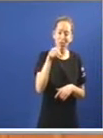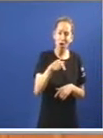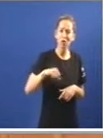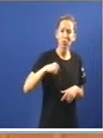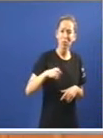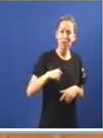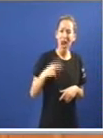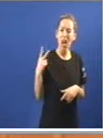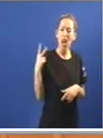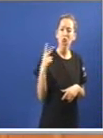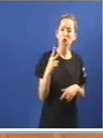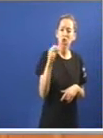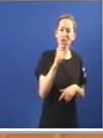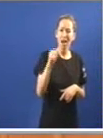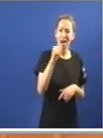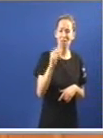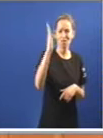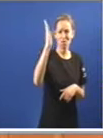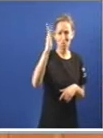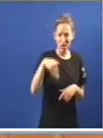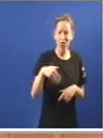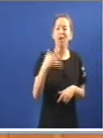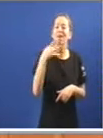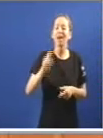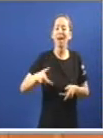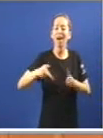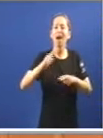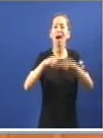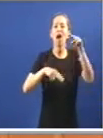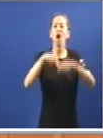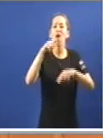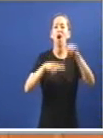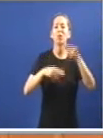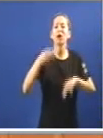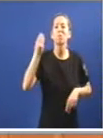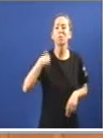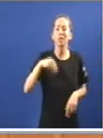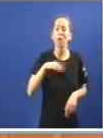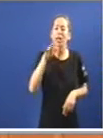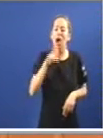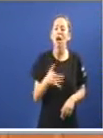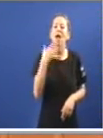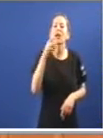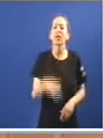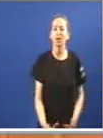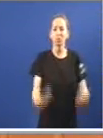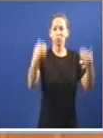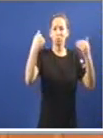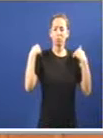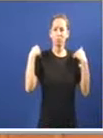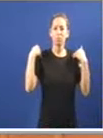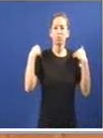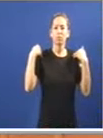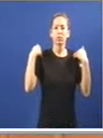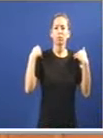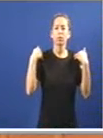anos señor conselleiro que en recepción no hubo esa obra quien se fai hago era cargo de esas circunstancias meses de colapso aparecer link